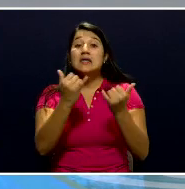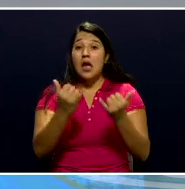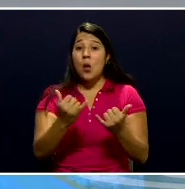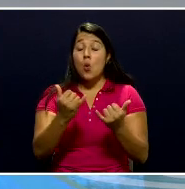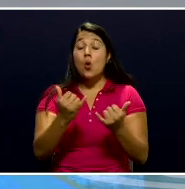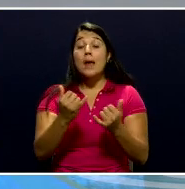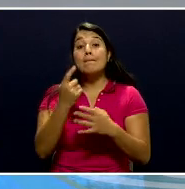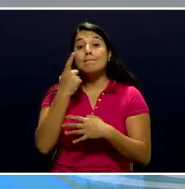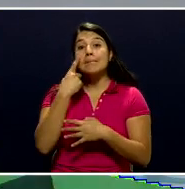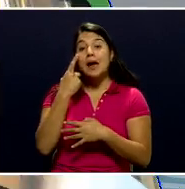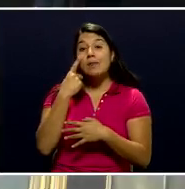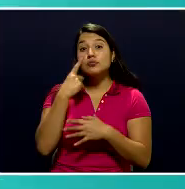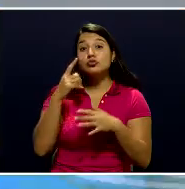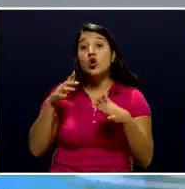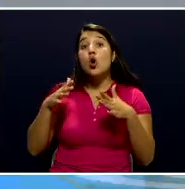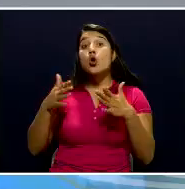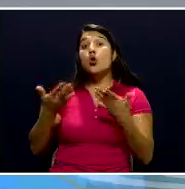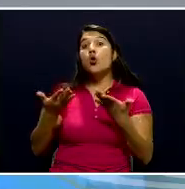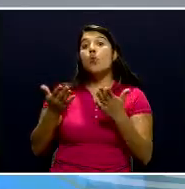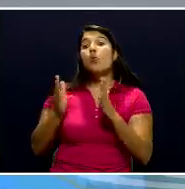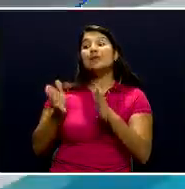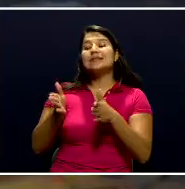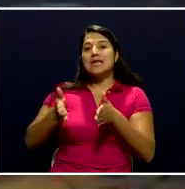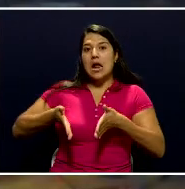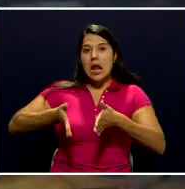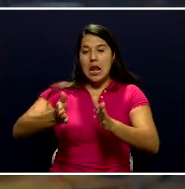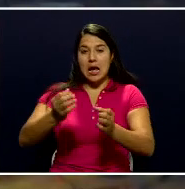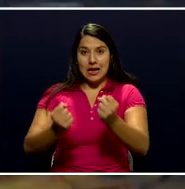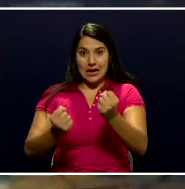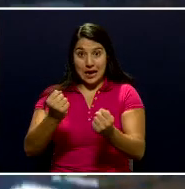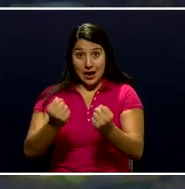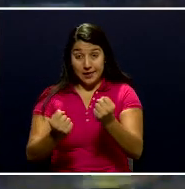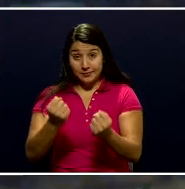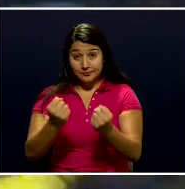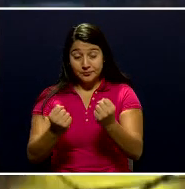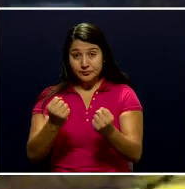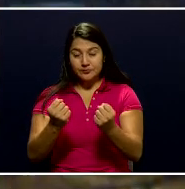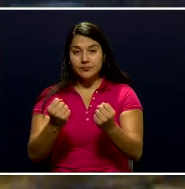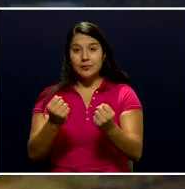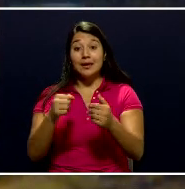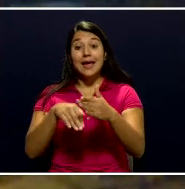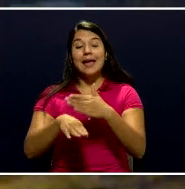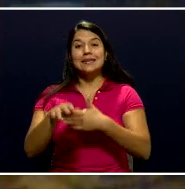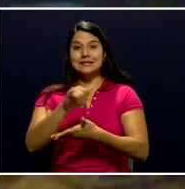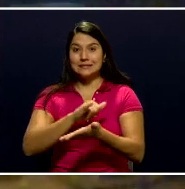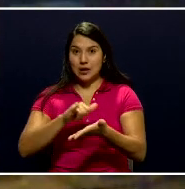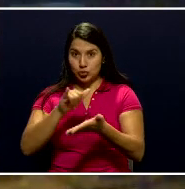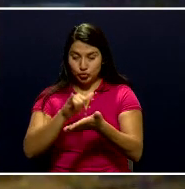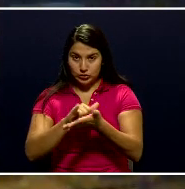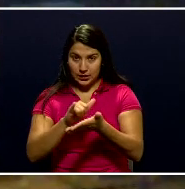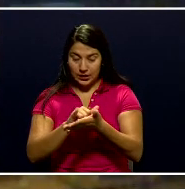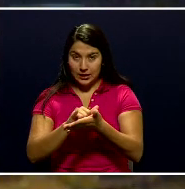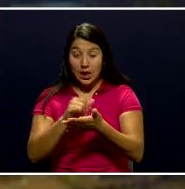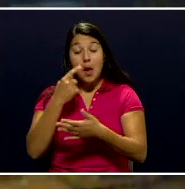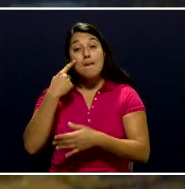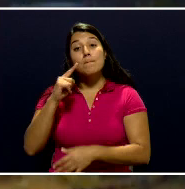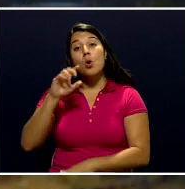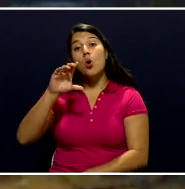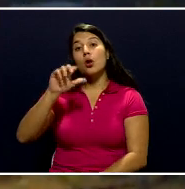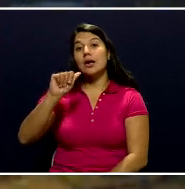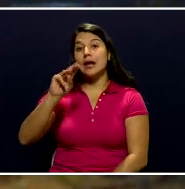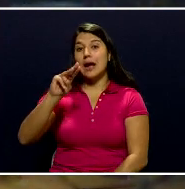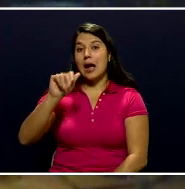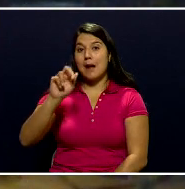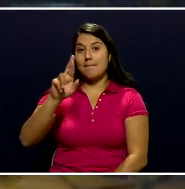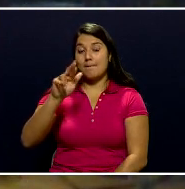pequeño repaso por el estado del tránsito en San José a través de